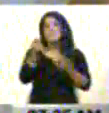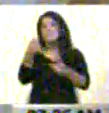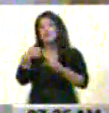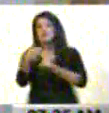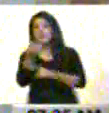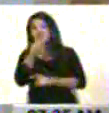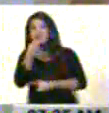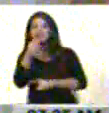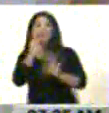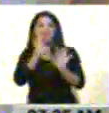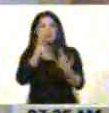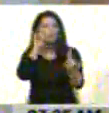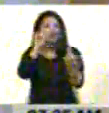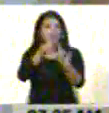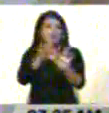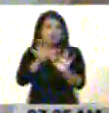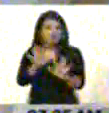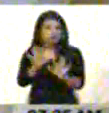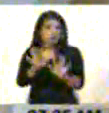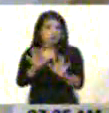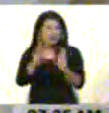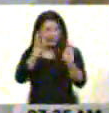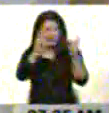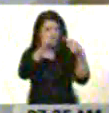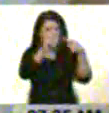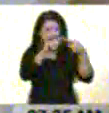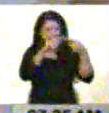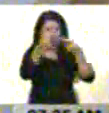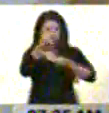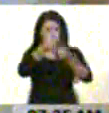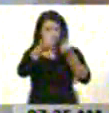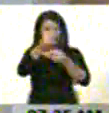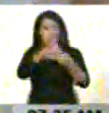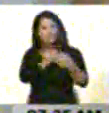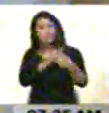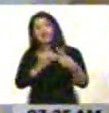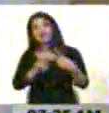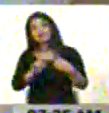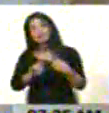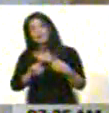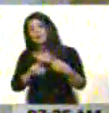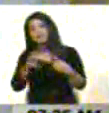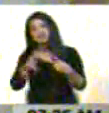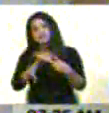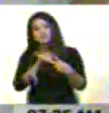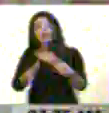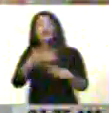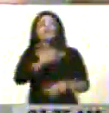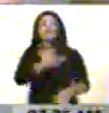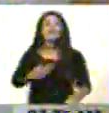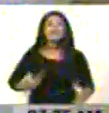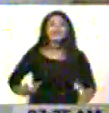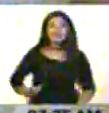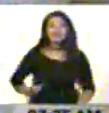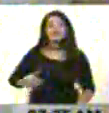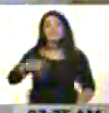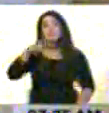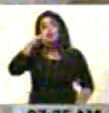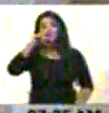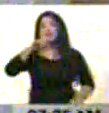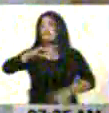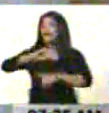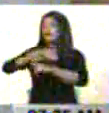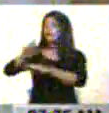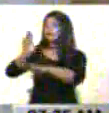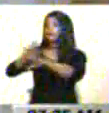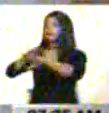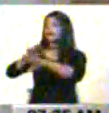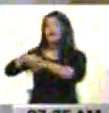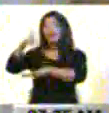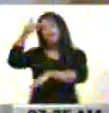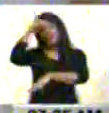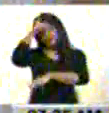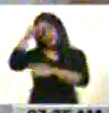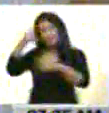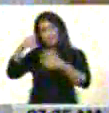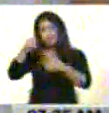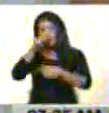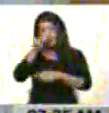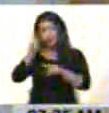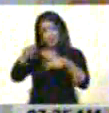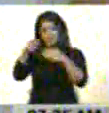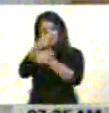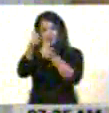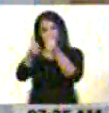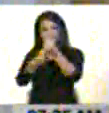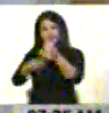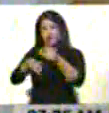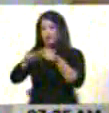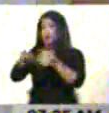es el reto y el desafío en lo económico. El segundo eje que ha ordenado el presidente y que se lo ordenó al nuevo vicepresidente Tarek El Aissami fue el